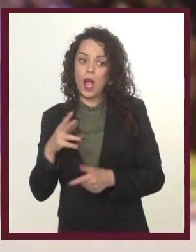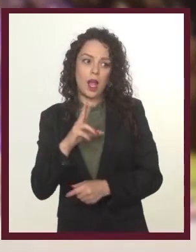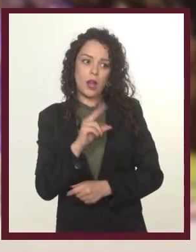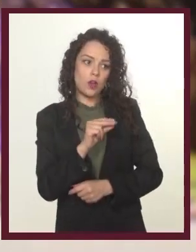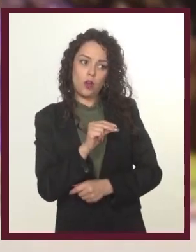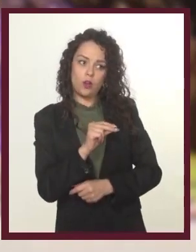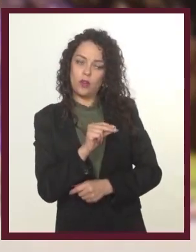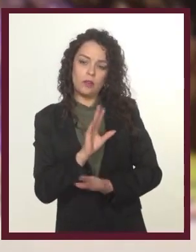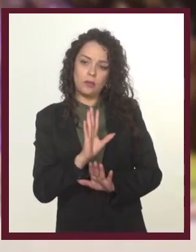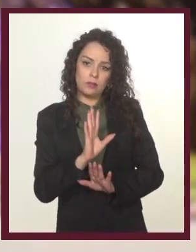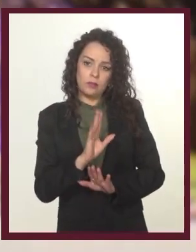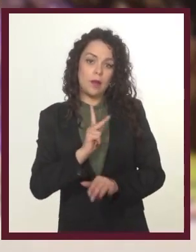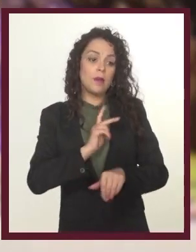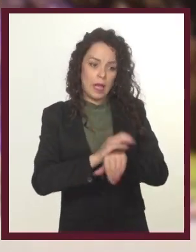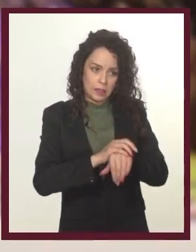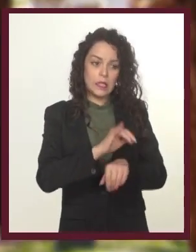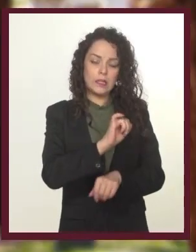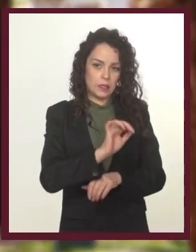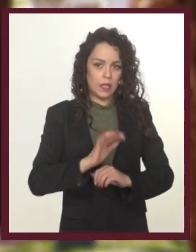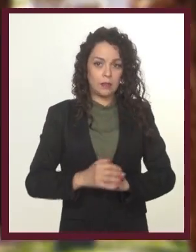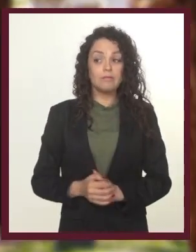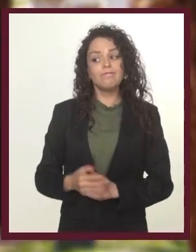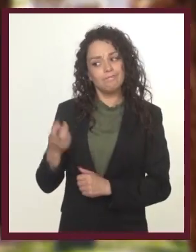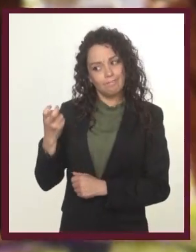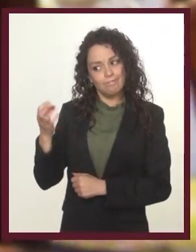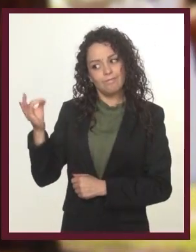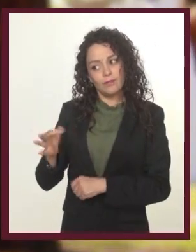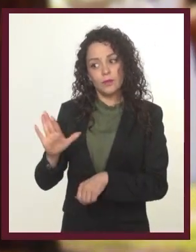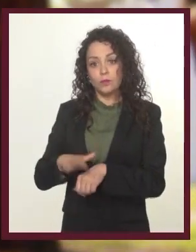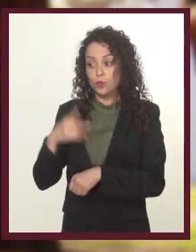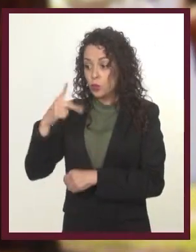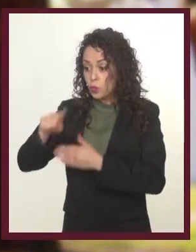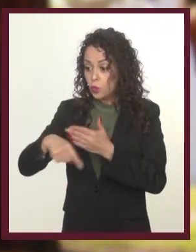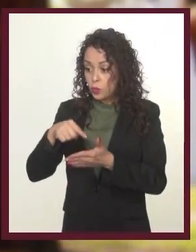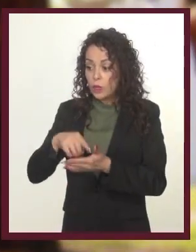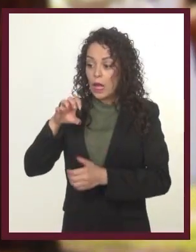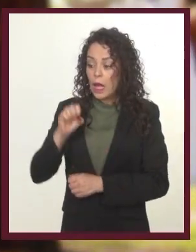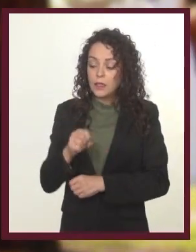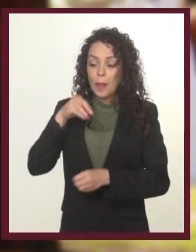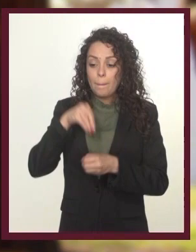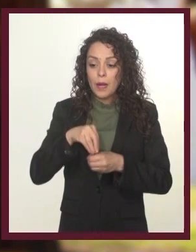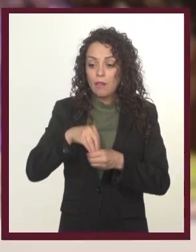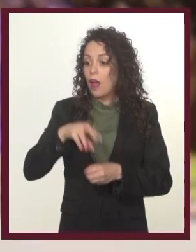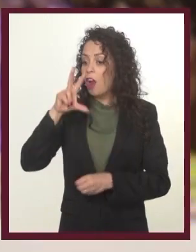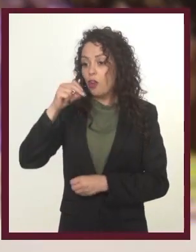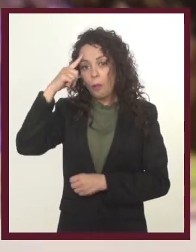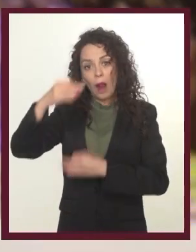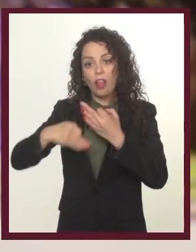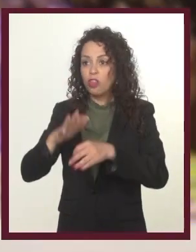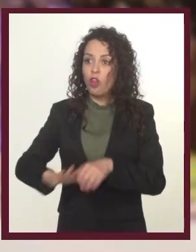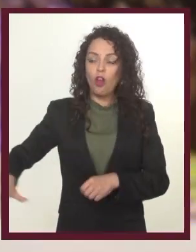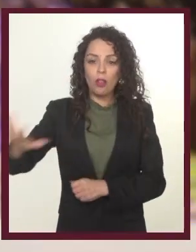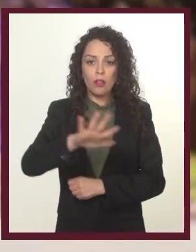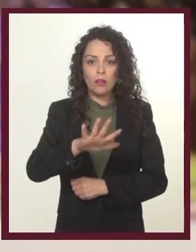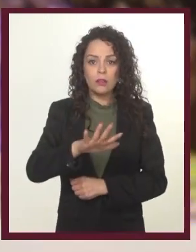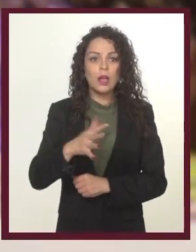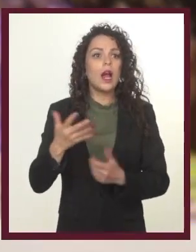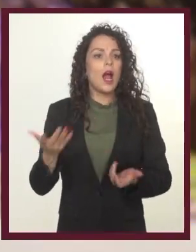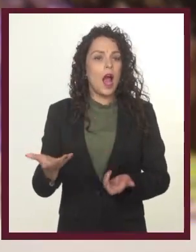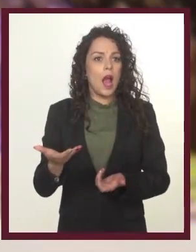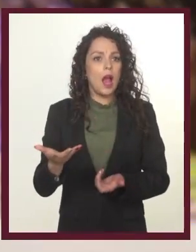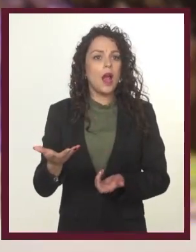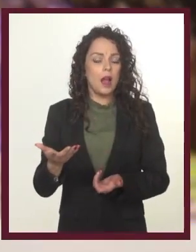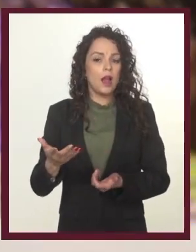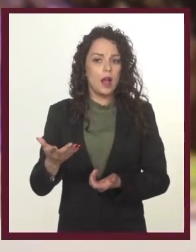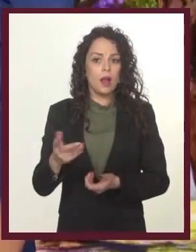Ah, no, pues así no. Exacto, porque tu espacio es privado, no público. O sea que el espacio público es la calle en